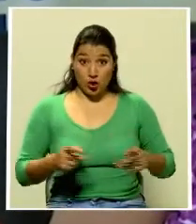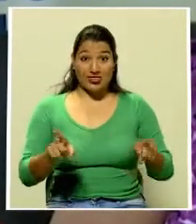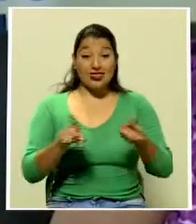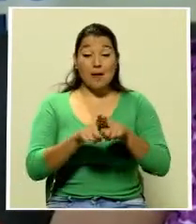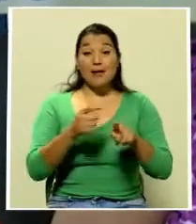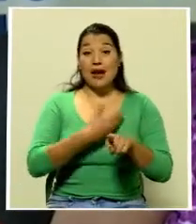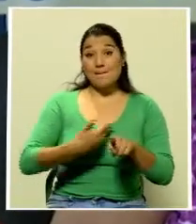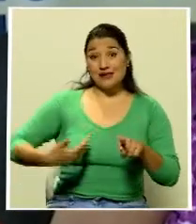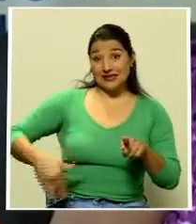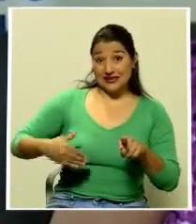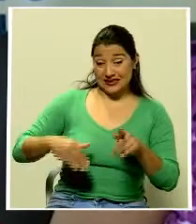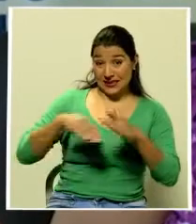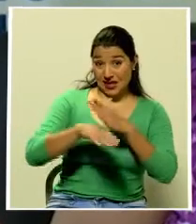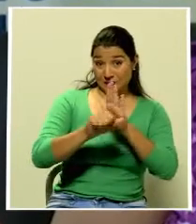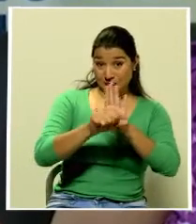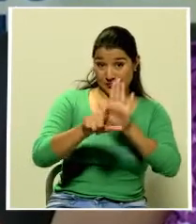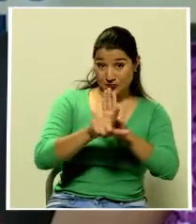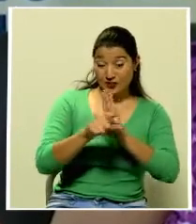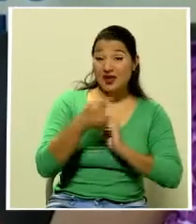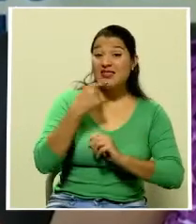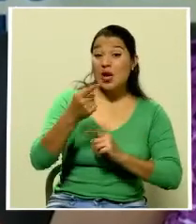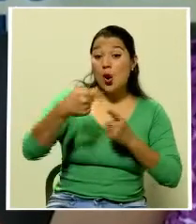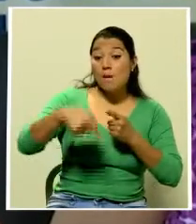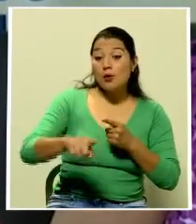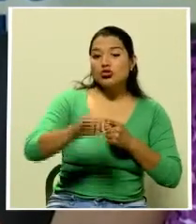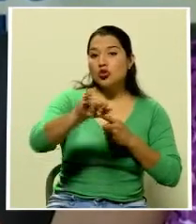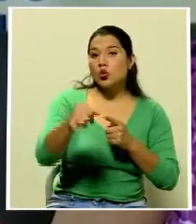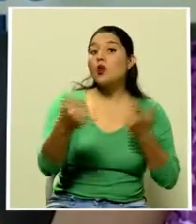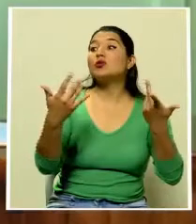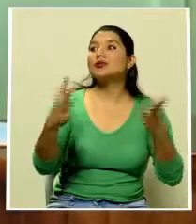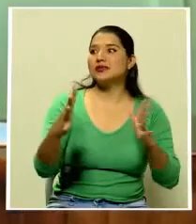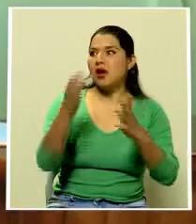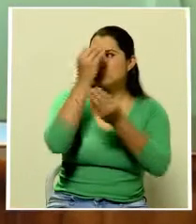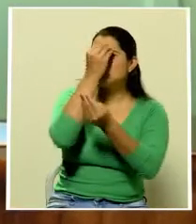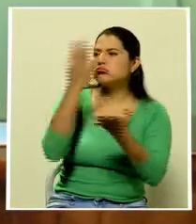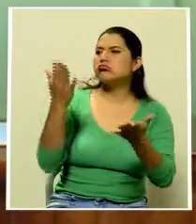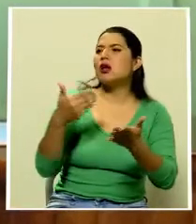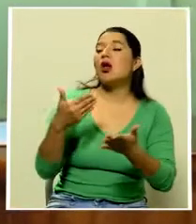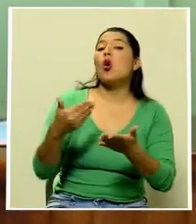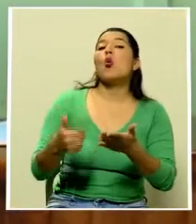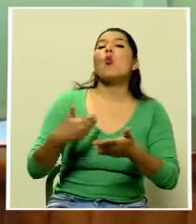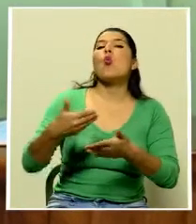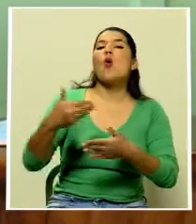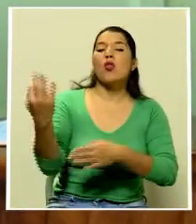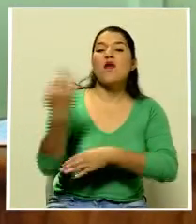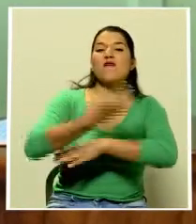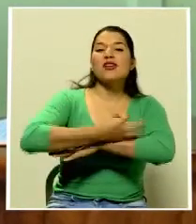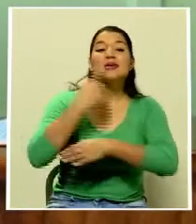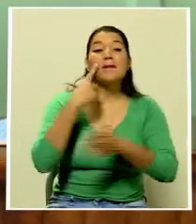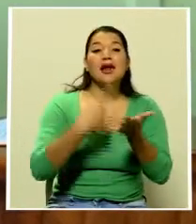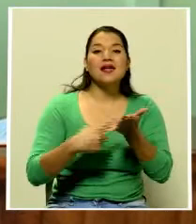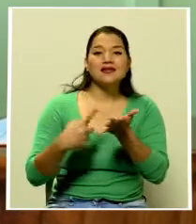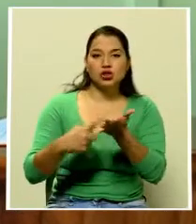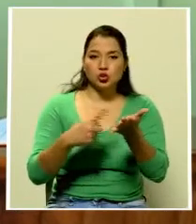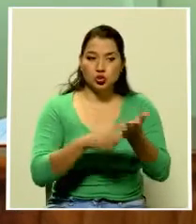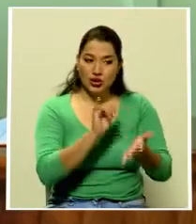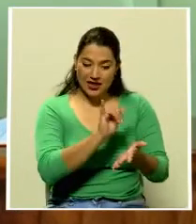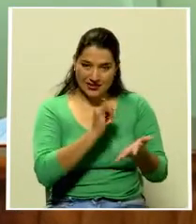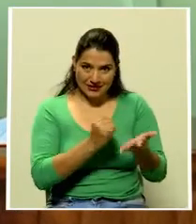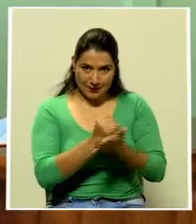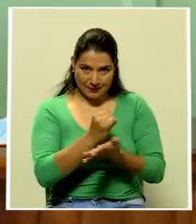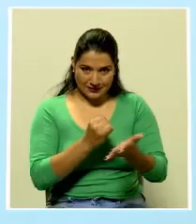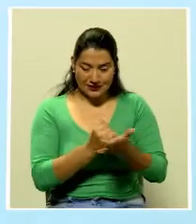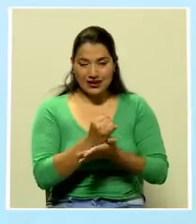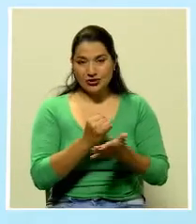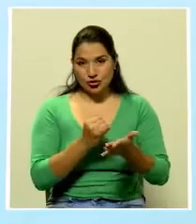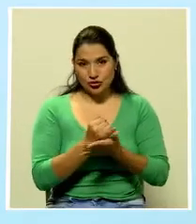Congreso, Eduardo Cruikshank, anunció que el próximo jueves se dará a conocer la fecha para la discusión de los 2 informes que salieron de dicha